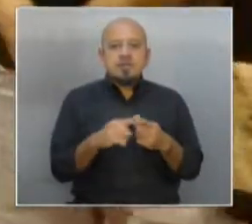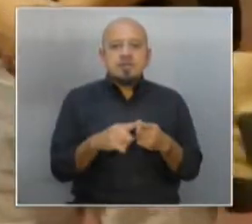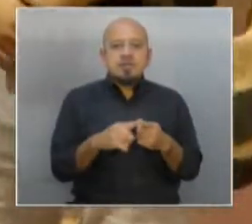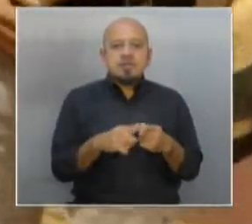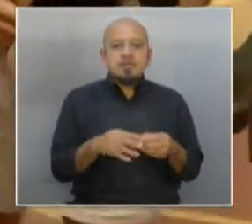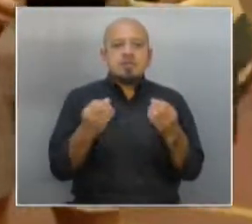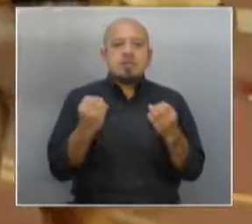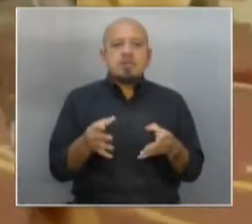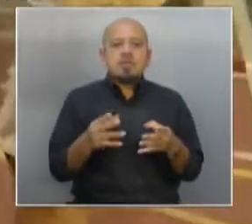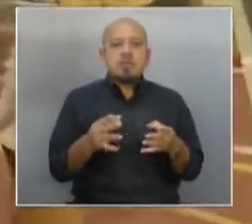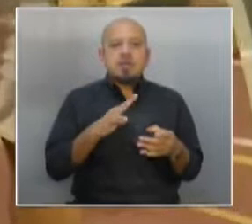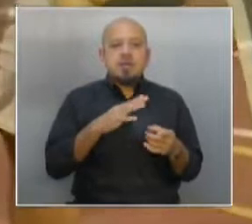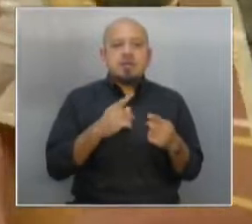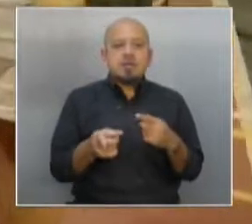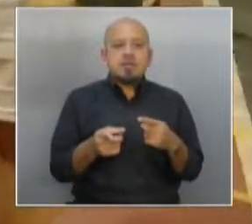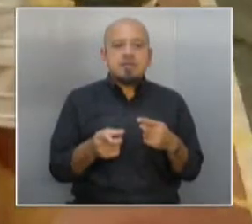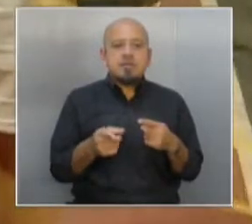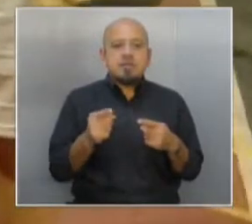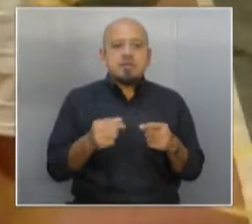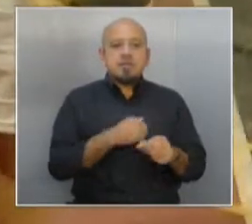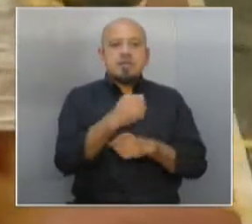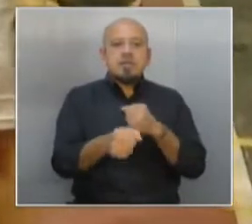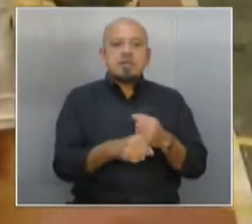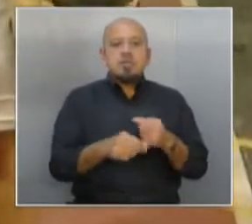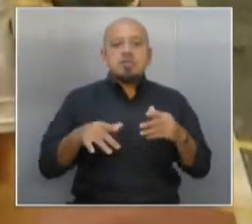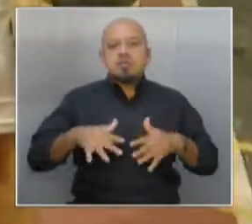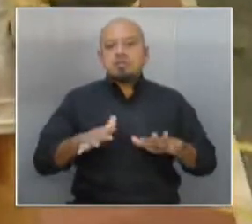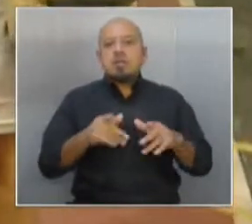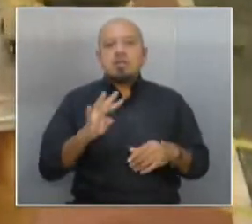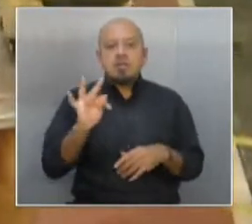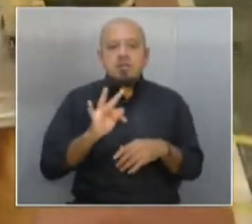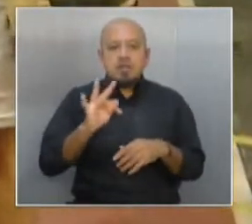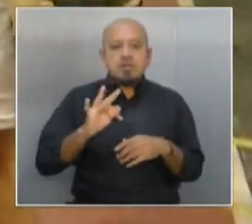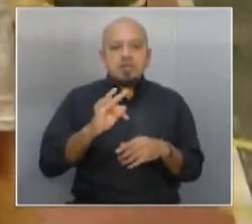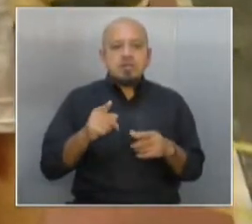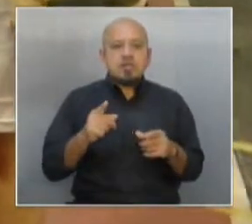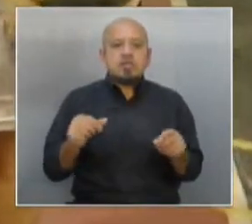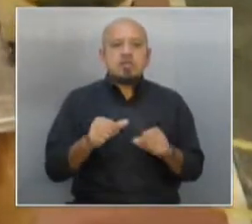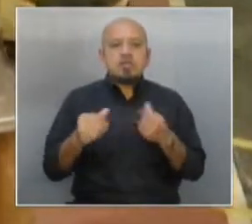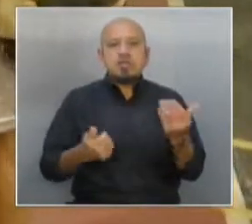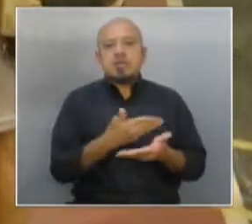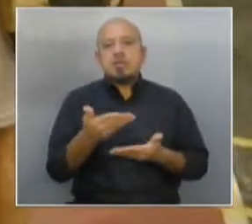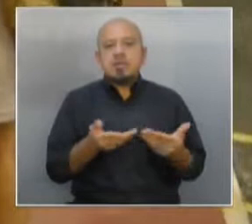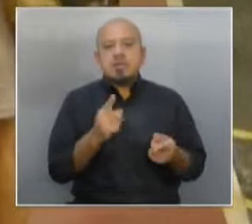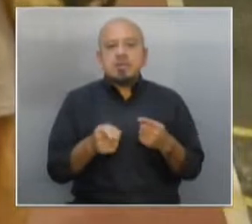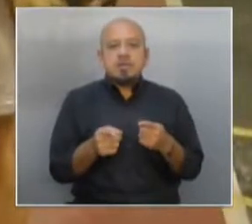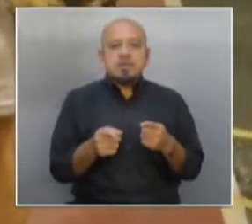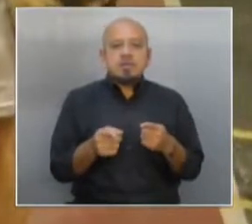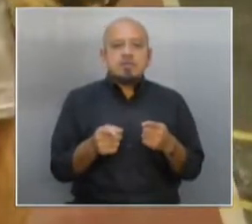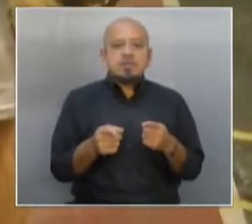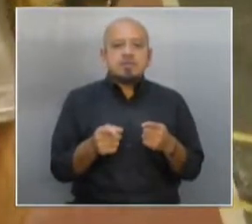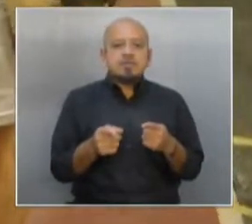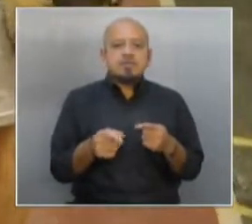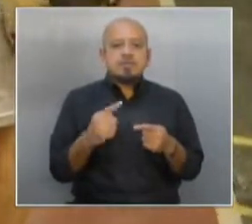tiene una particularidad. Ellos durante el año se preparan con talleres, con formación, con intercambios. Y una